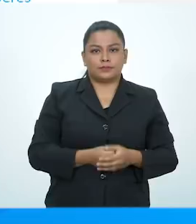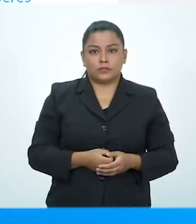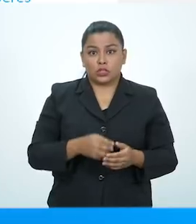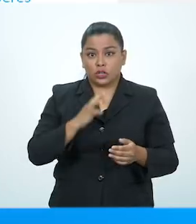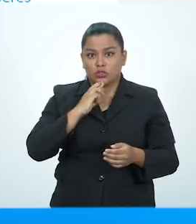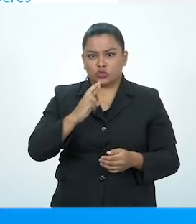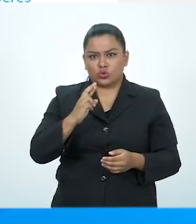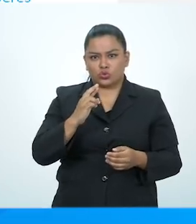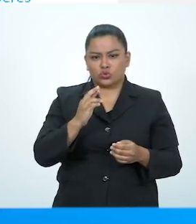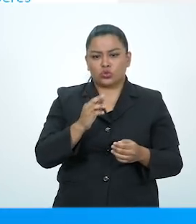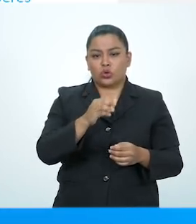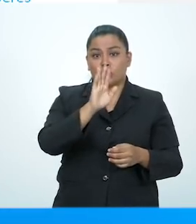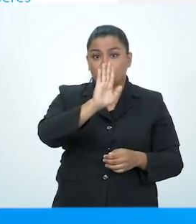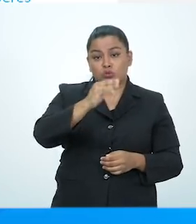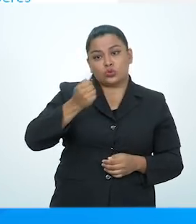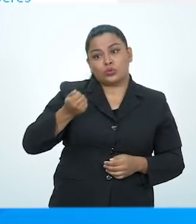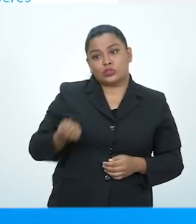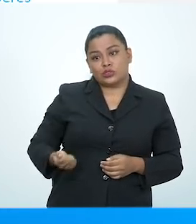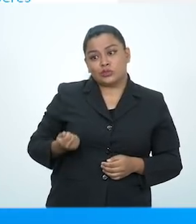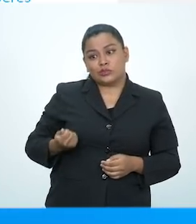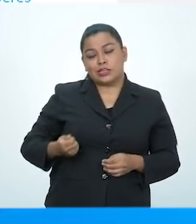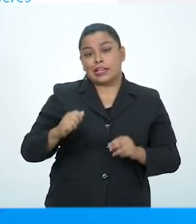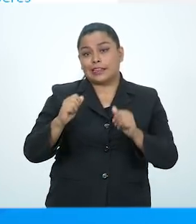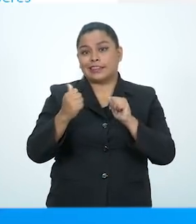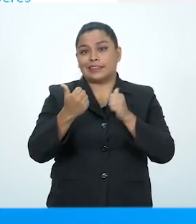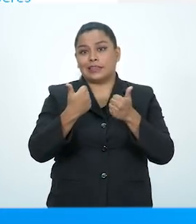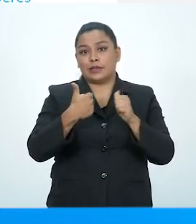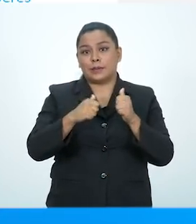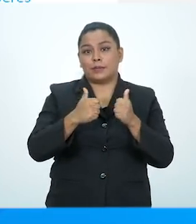La resolución de cada estudiante